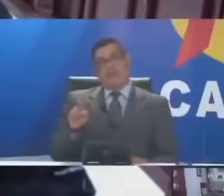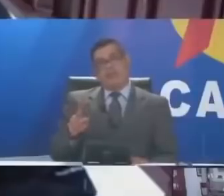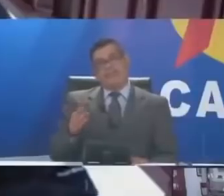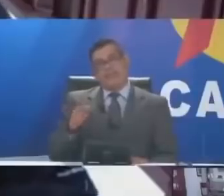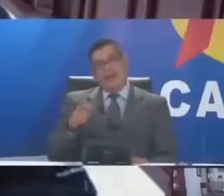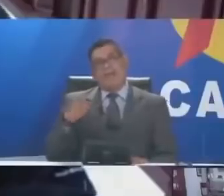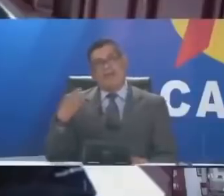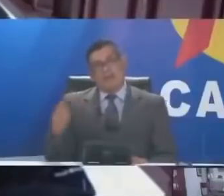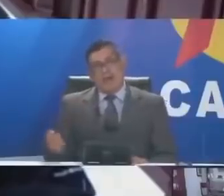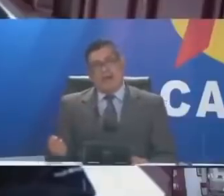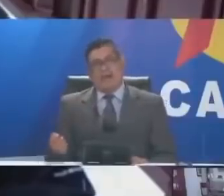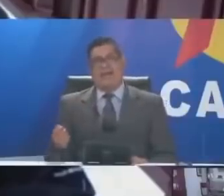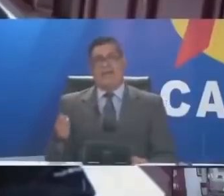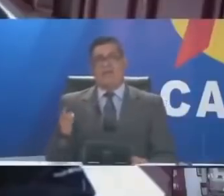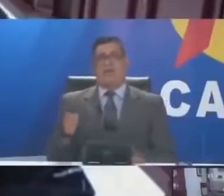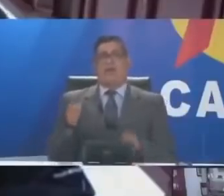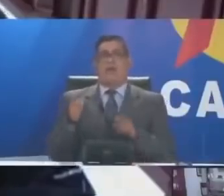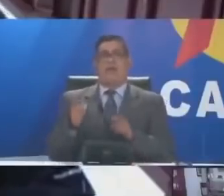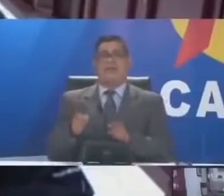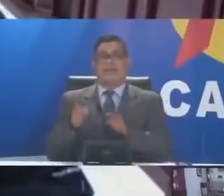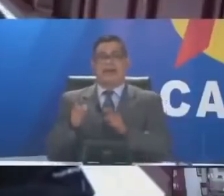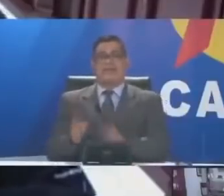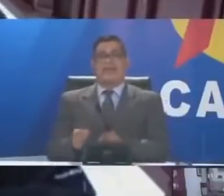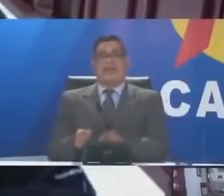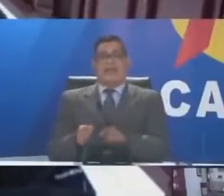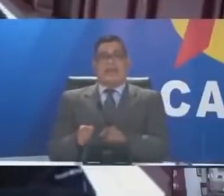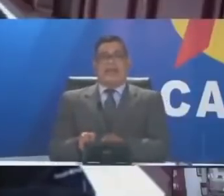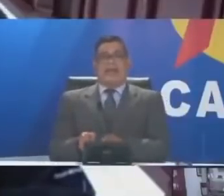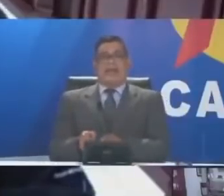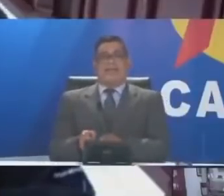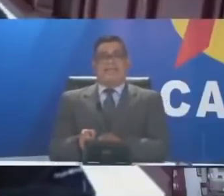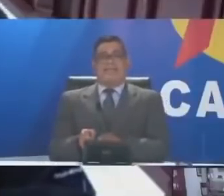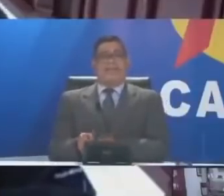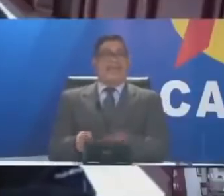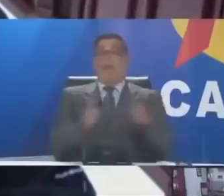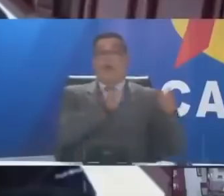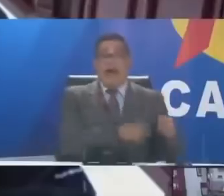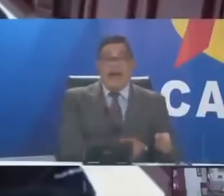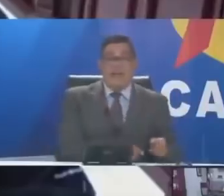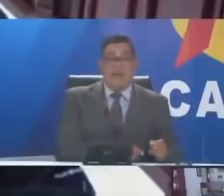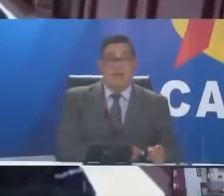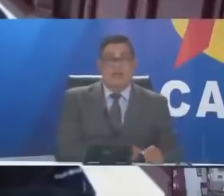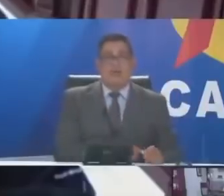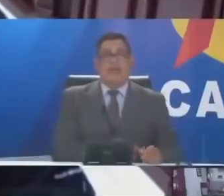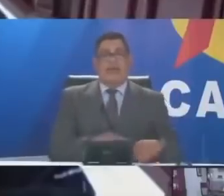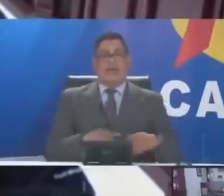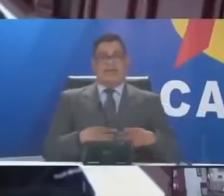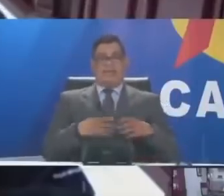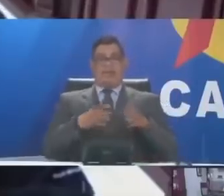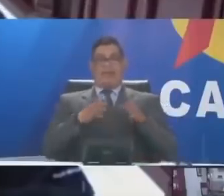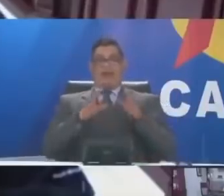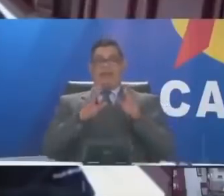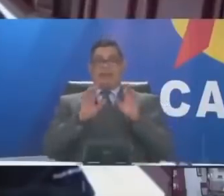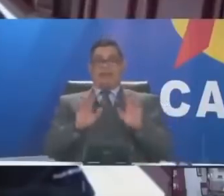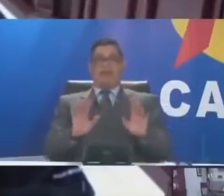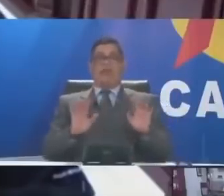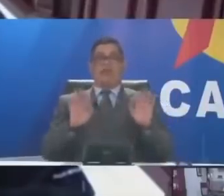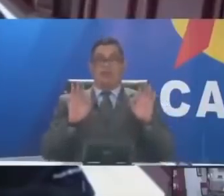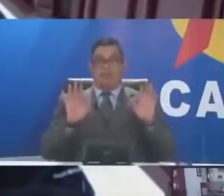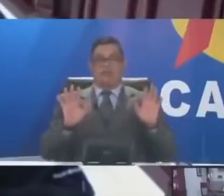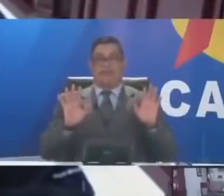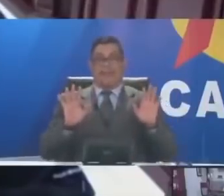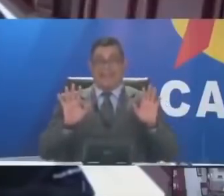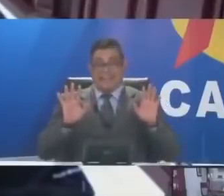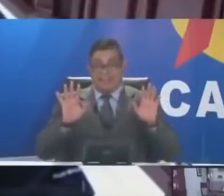le cuesta más perdonar e incluso le cuesta más dialogar incluso y ahora estamos